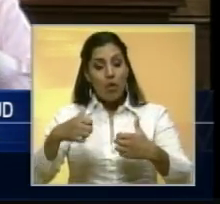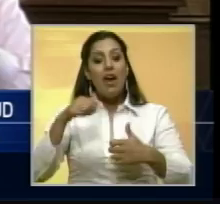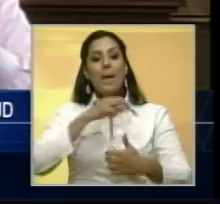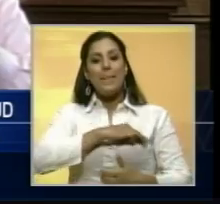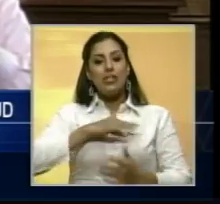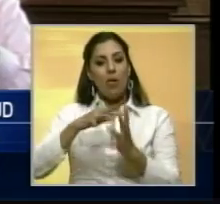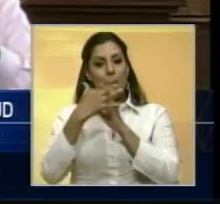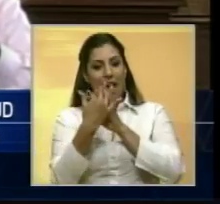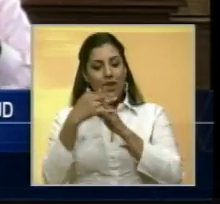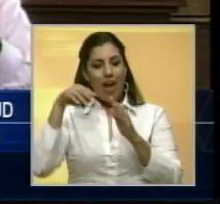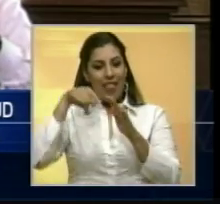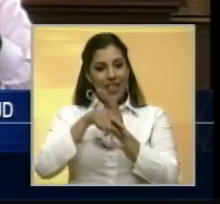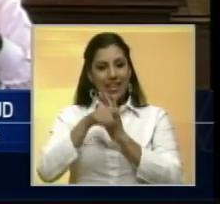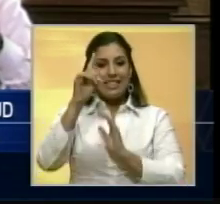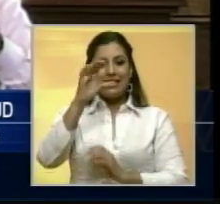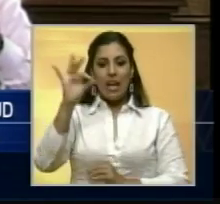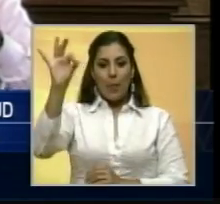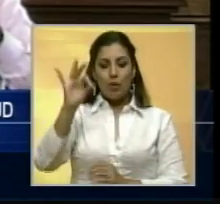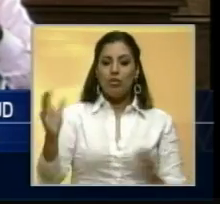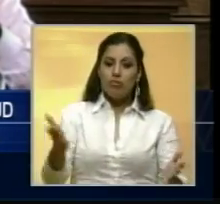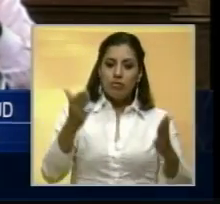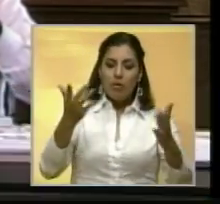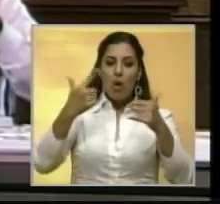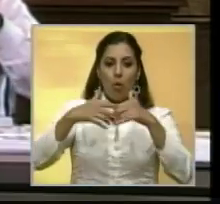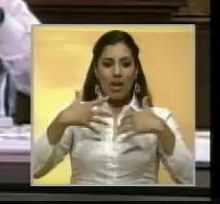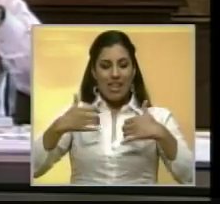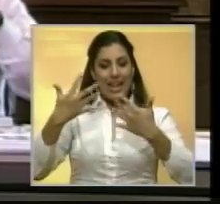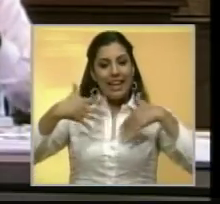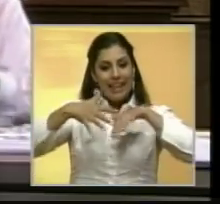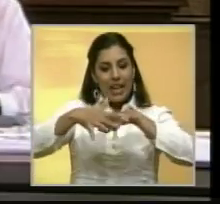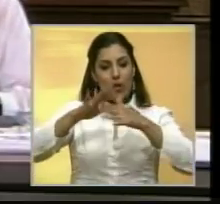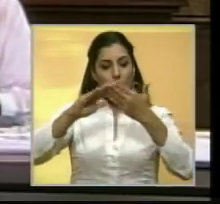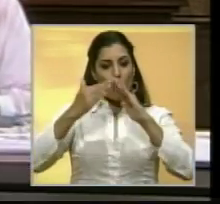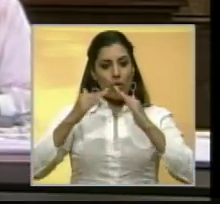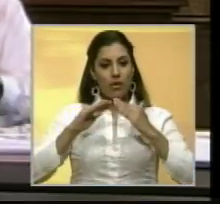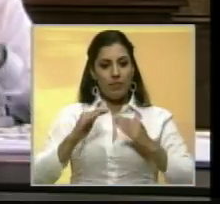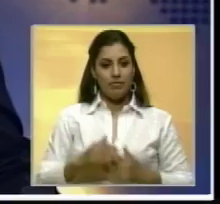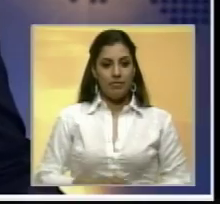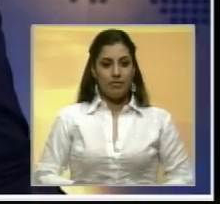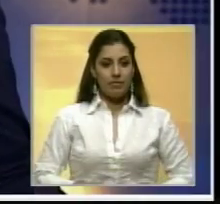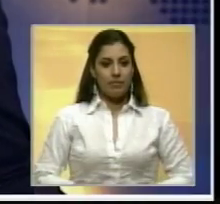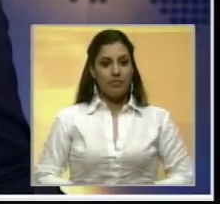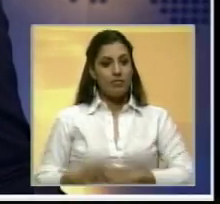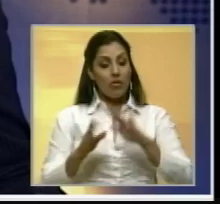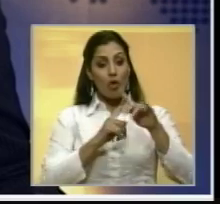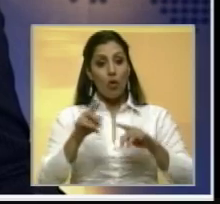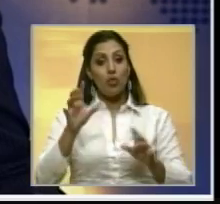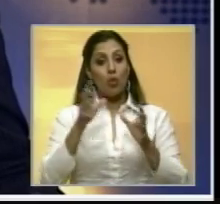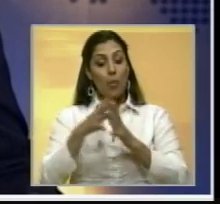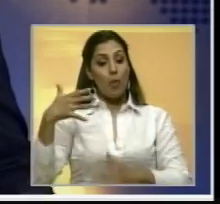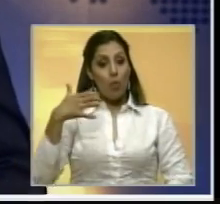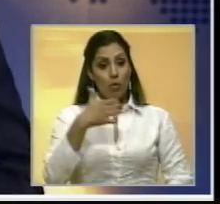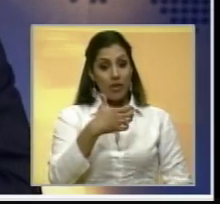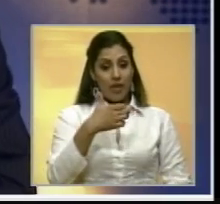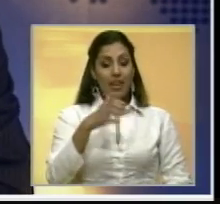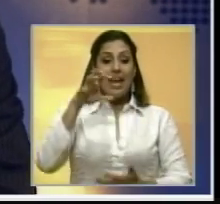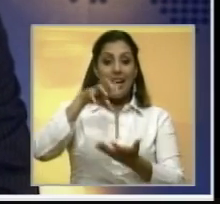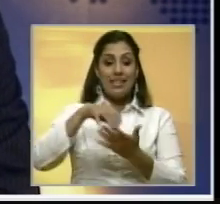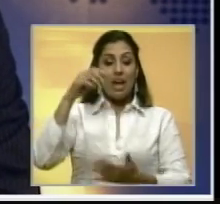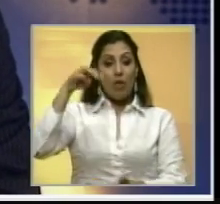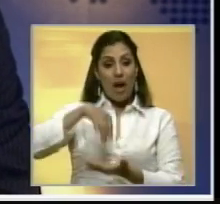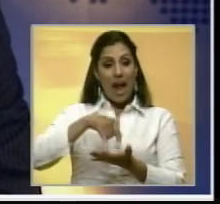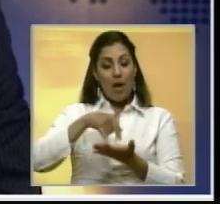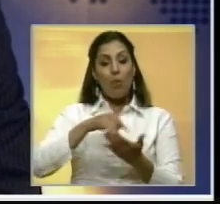misión Barrio Adentro 100% y el impulso de las áreas de salud integral comunitaria. Dirigentes de la Mesa de la Unidad del Estado